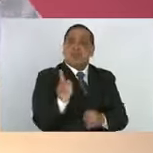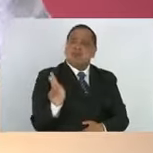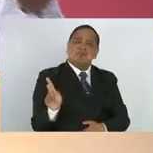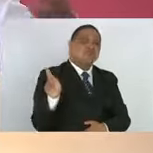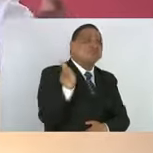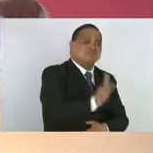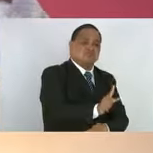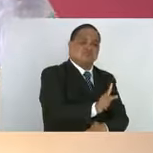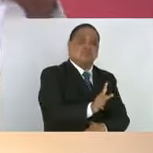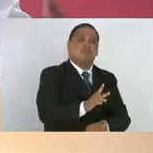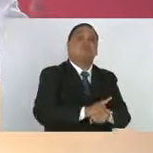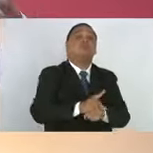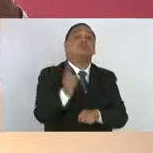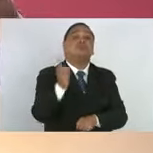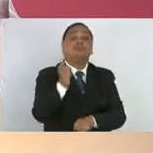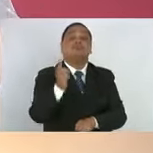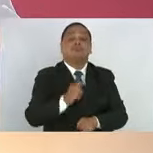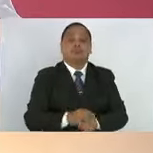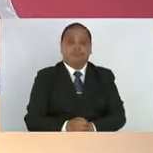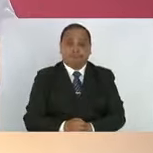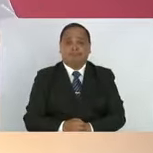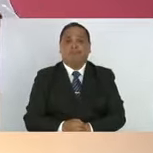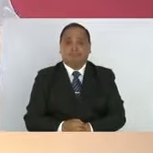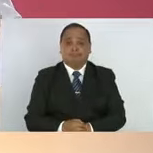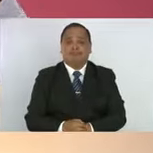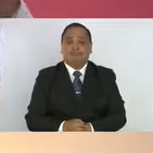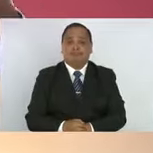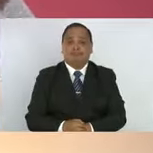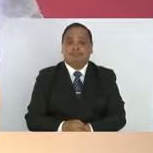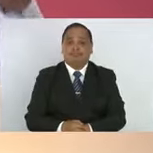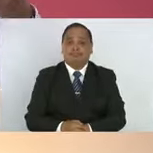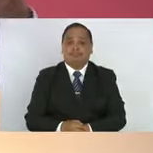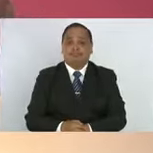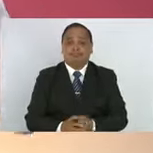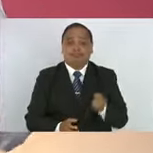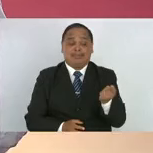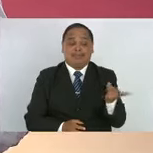porque querían que